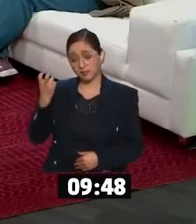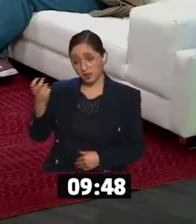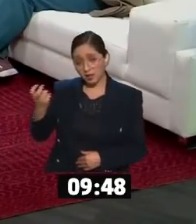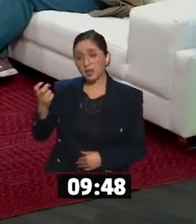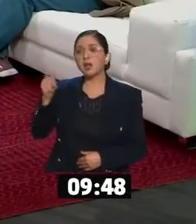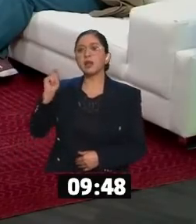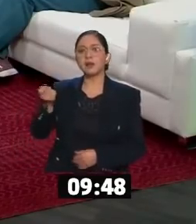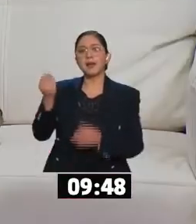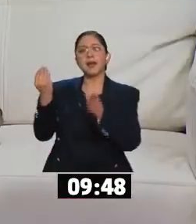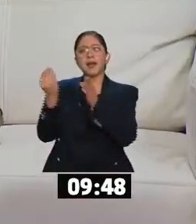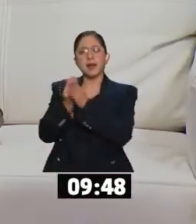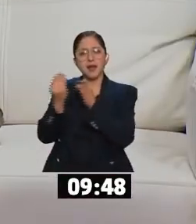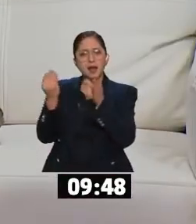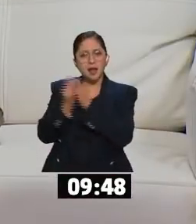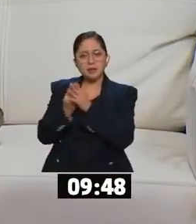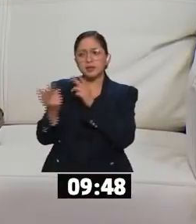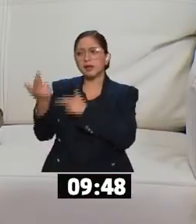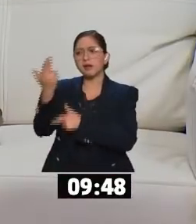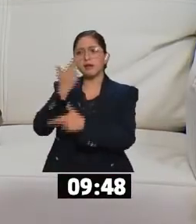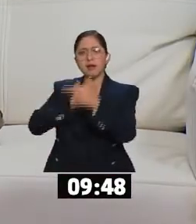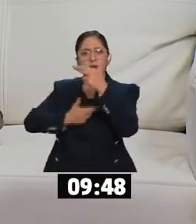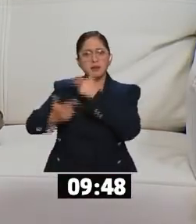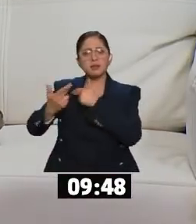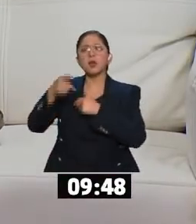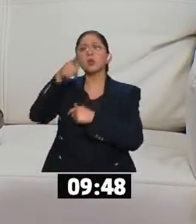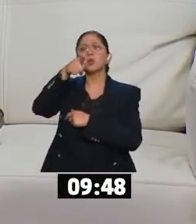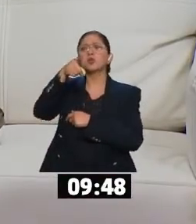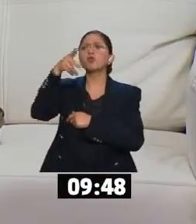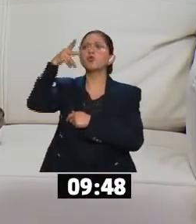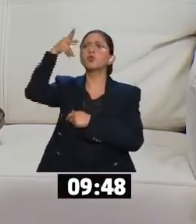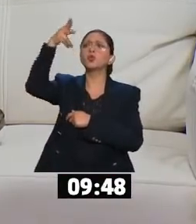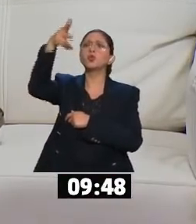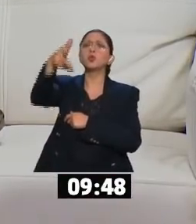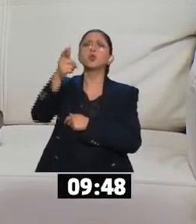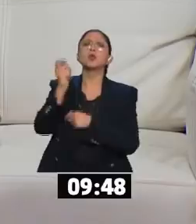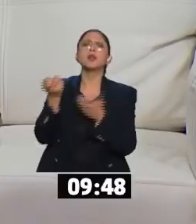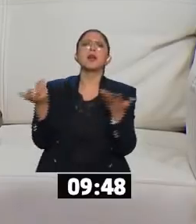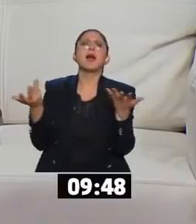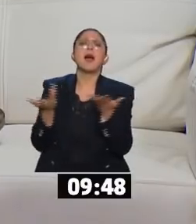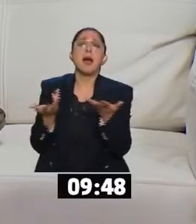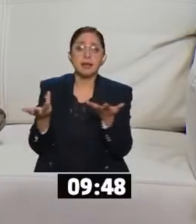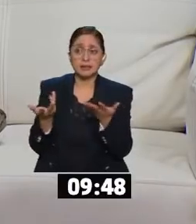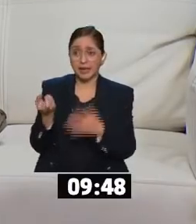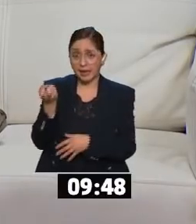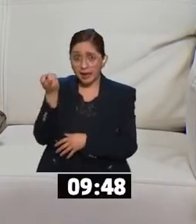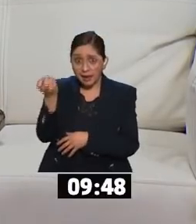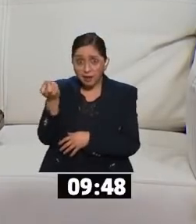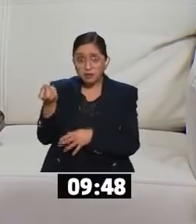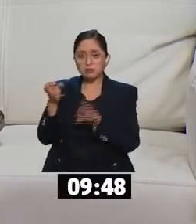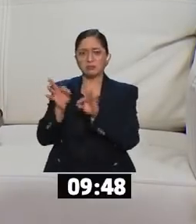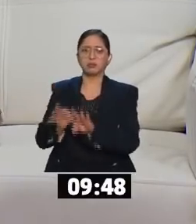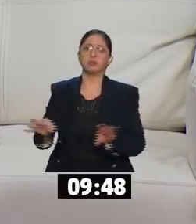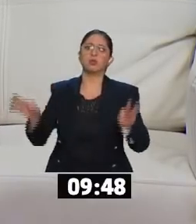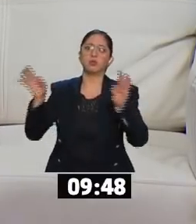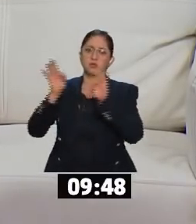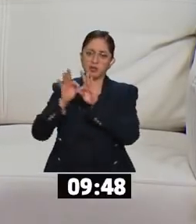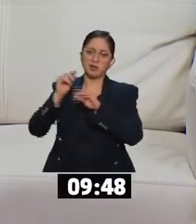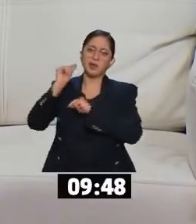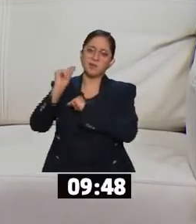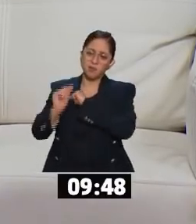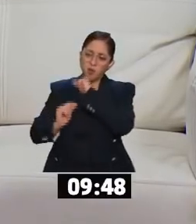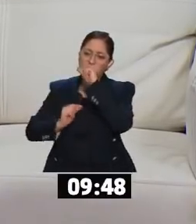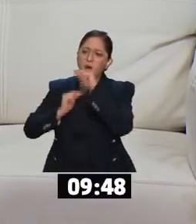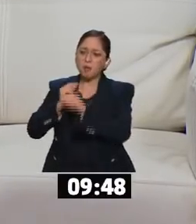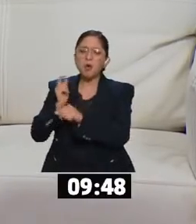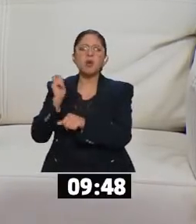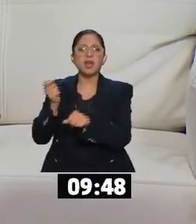a clases es un acto de construcción de futuro. O sea, es muy importante que tratemos de cambiar la realidad